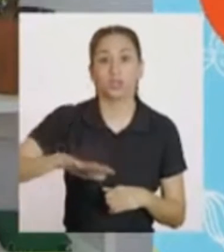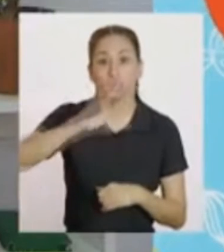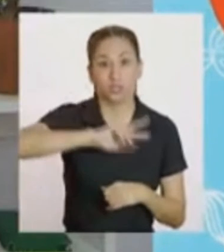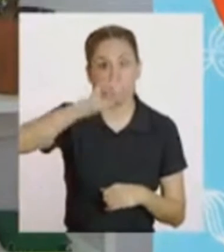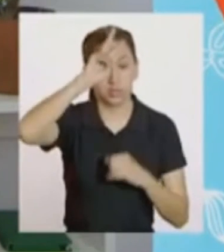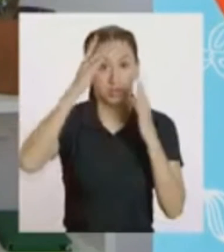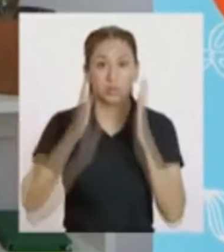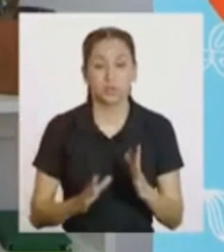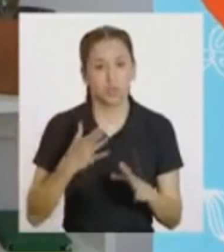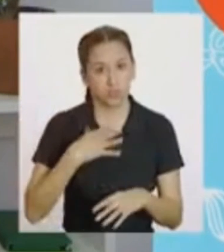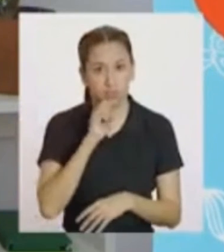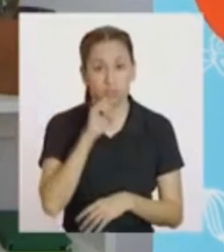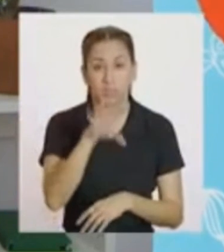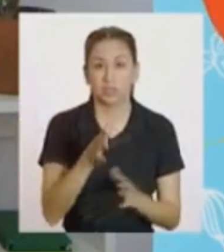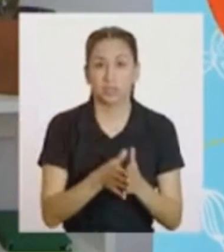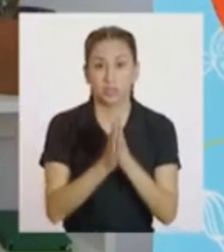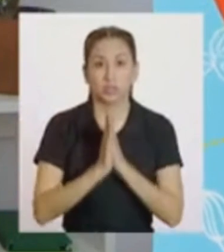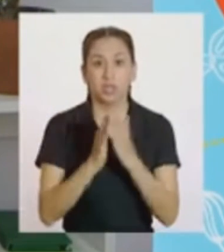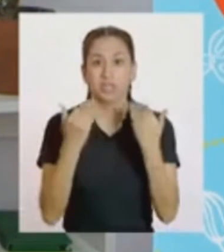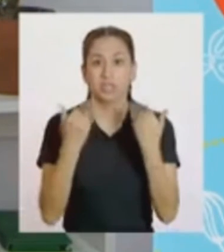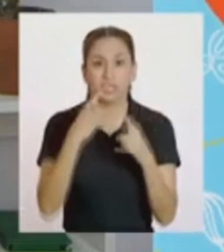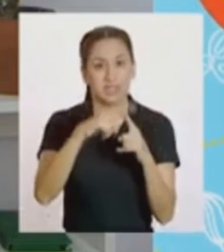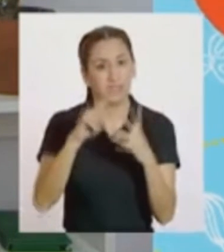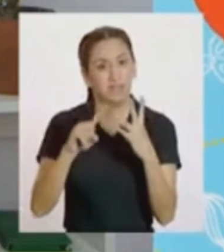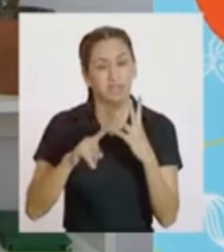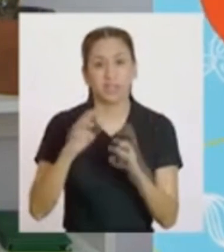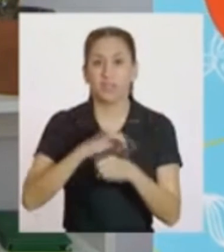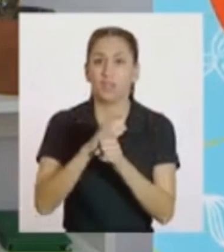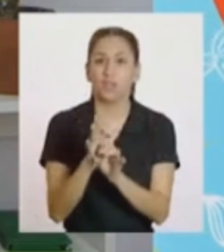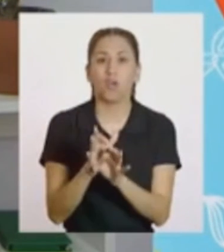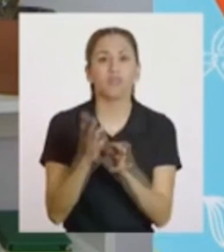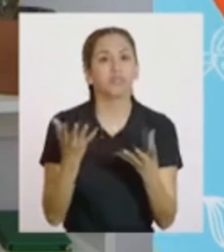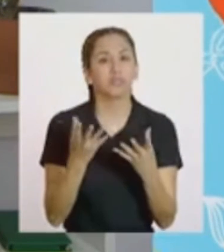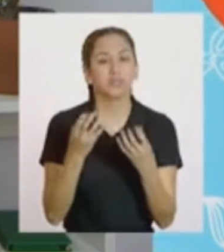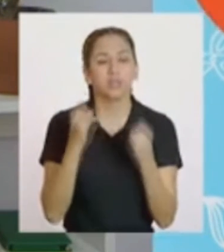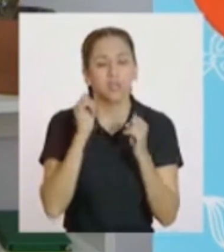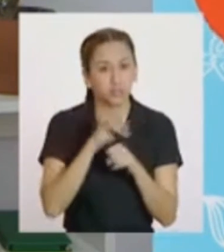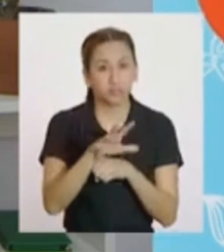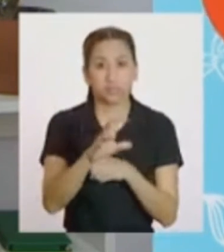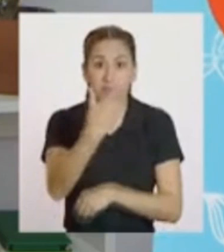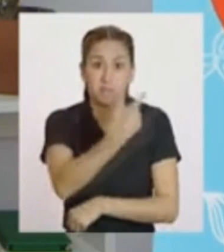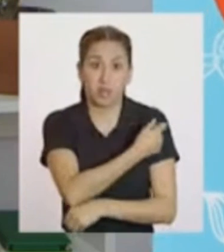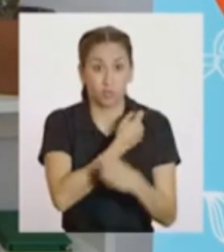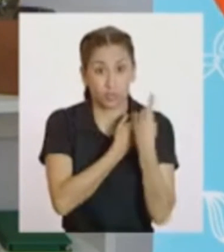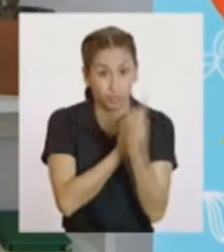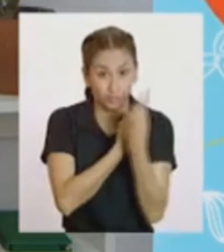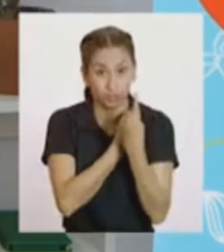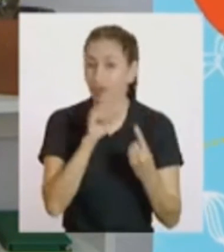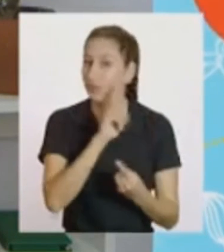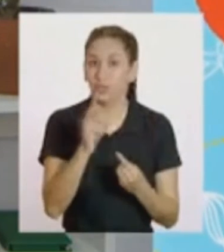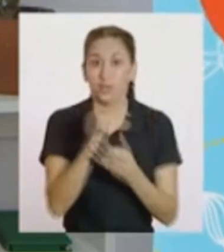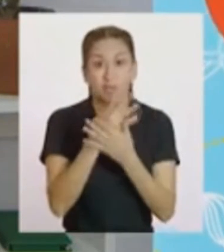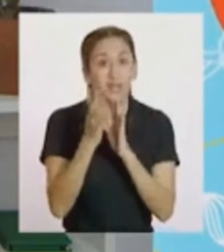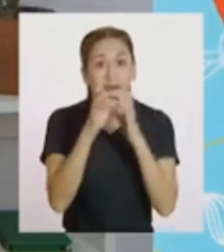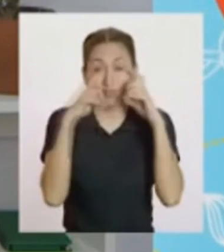los peruanos y las peruanas les digo que tenemos varias formas de protegernos. La vacuna solita, no. Medidas de bioseguridad